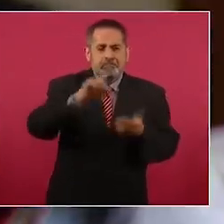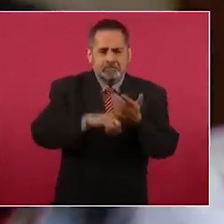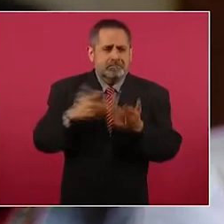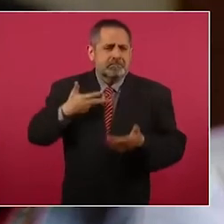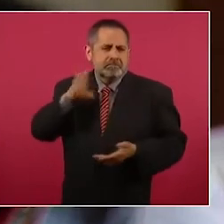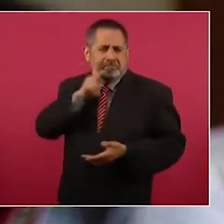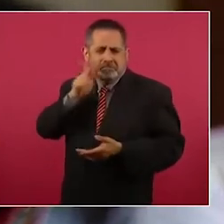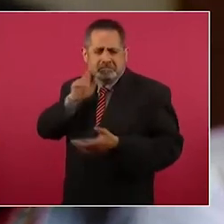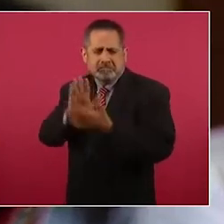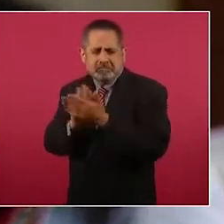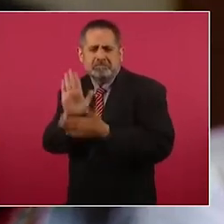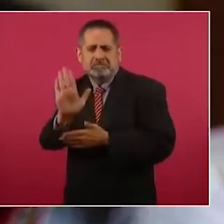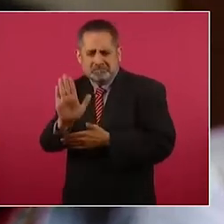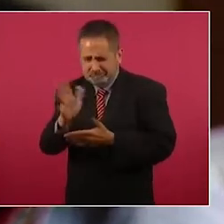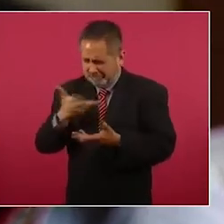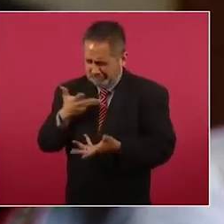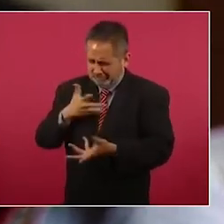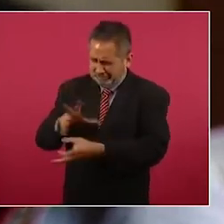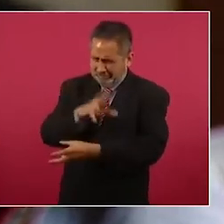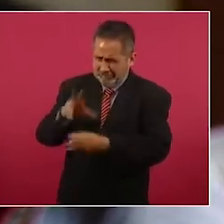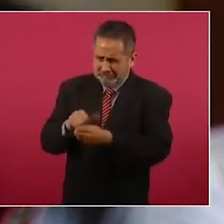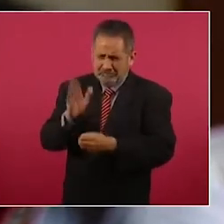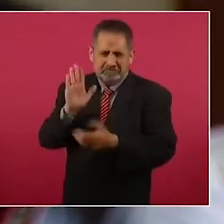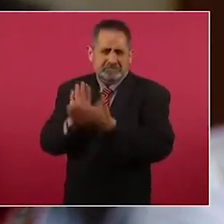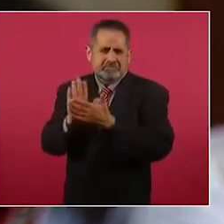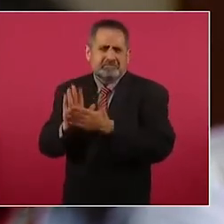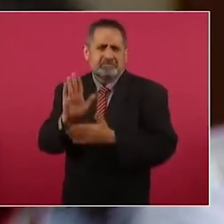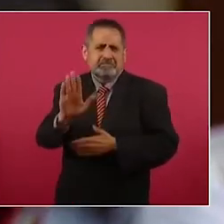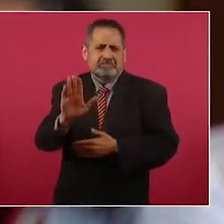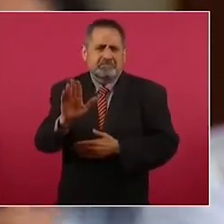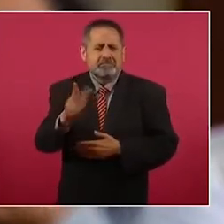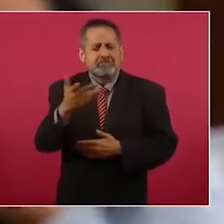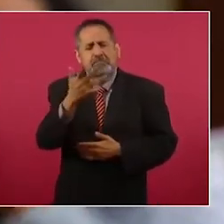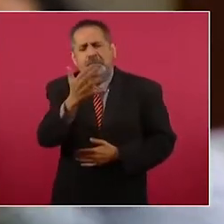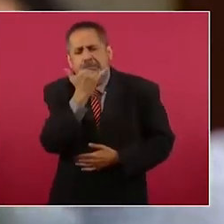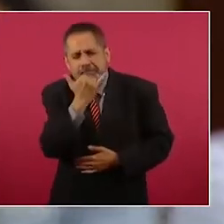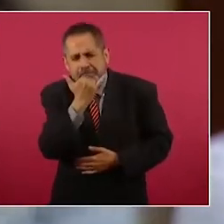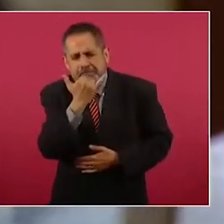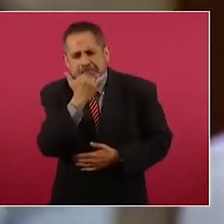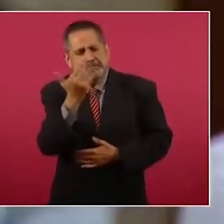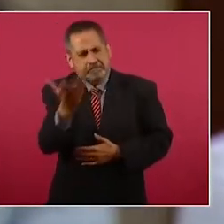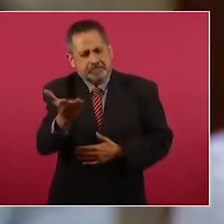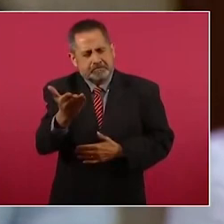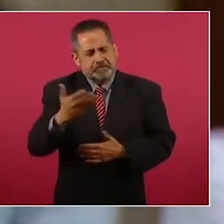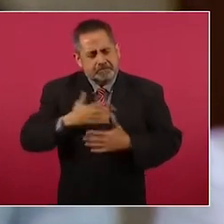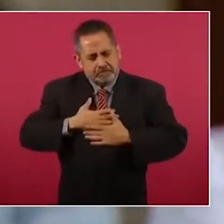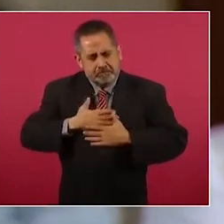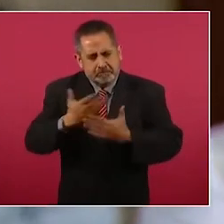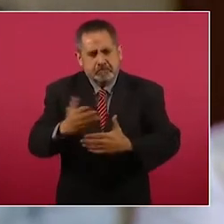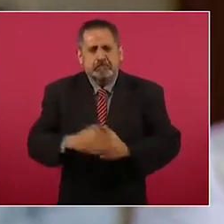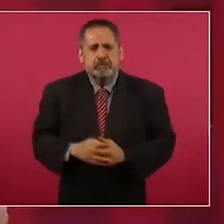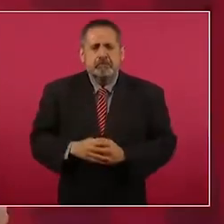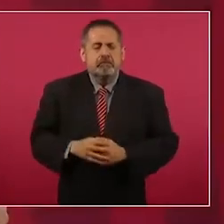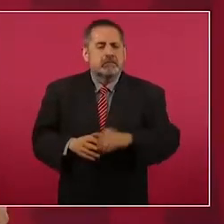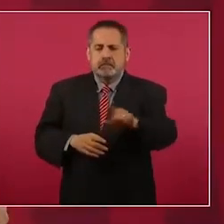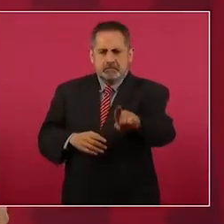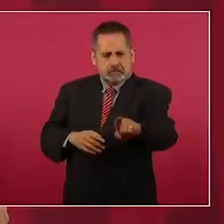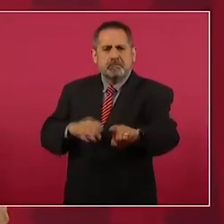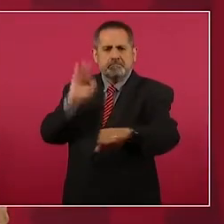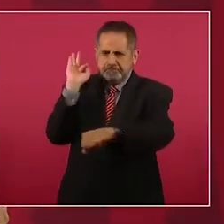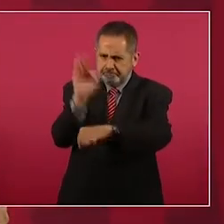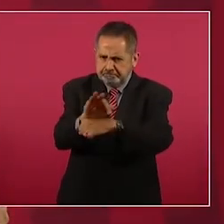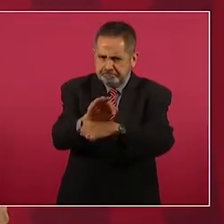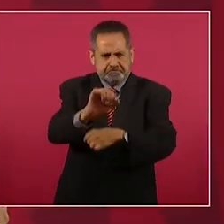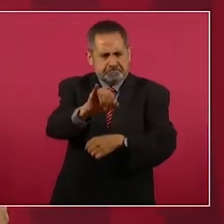las pruebas, estoy presentando todo. Sí. En la FEADLE, presidente. Perdón, sí. Presidente. Sí. Te vamos a proteger